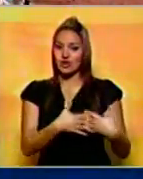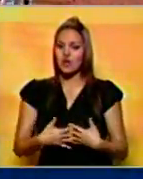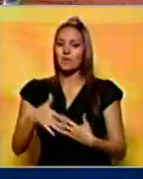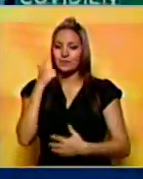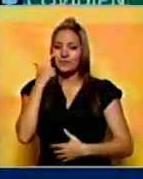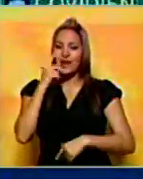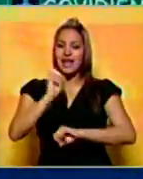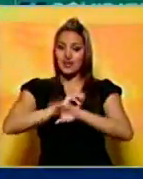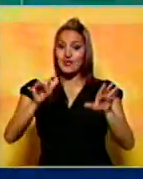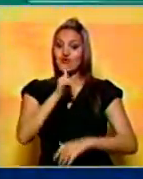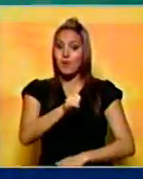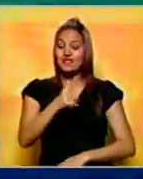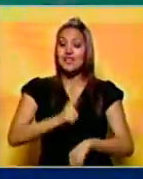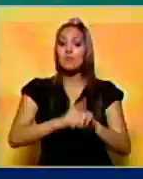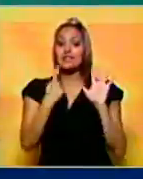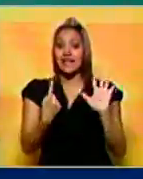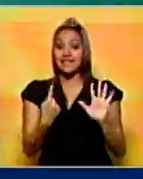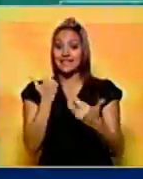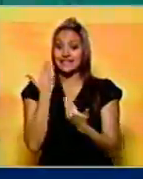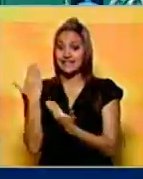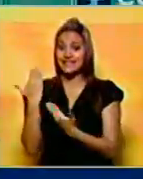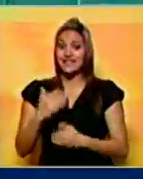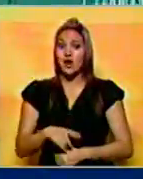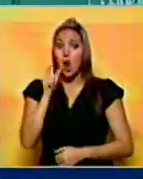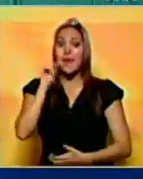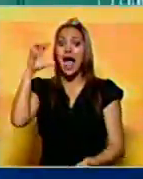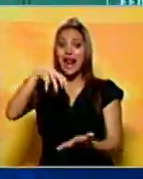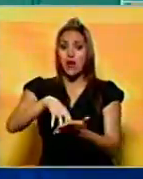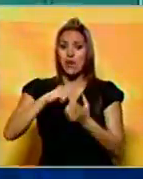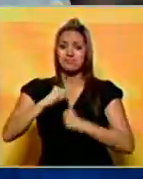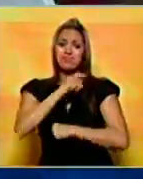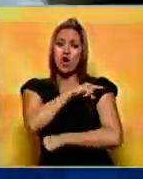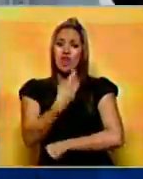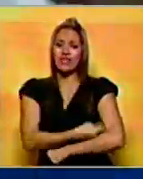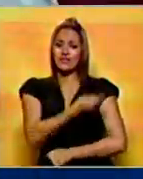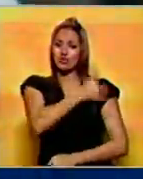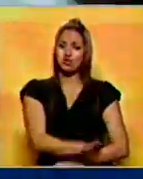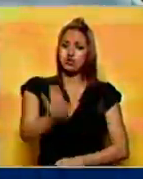mítico Fenway Park, el sexto inning, y ahí estaba el aragüeño Miguel Cabrera descargado, todo su poder la sacaba en solitario.